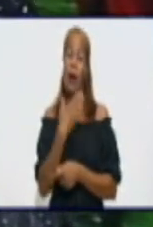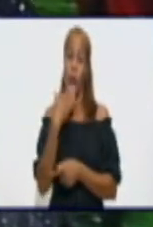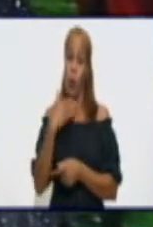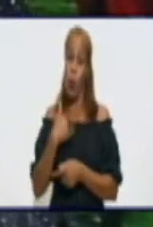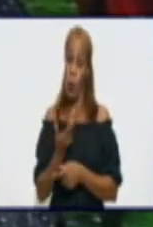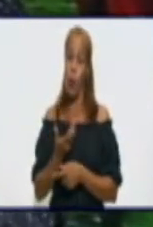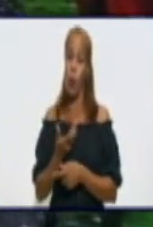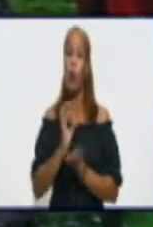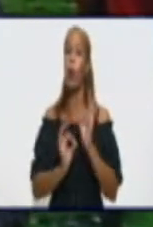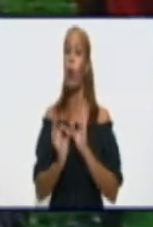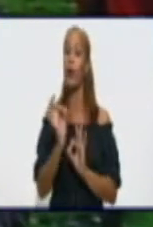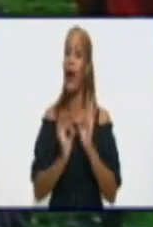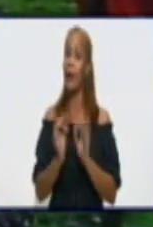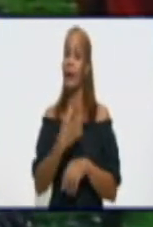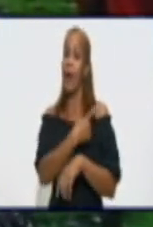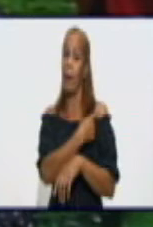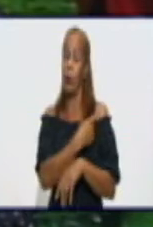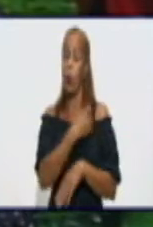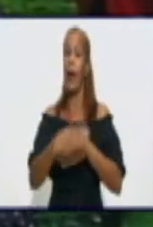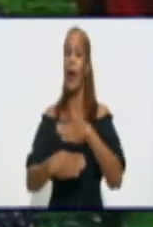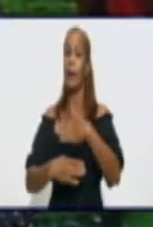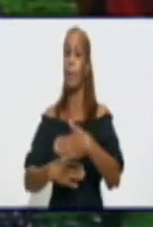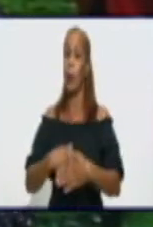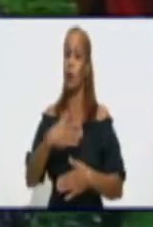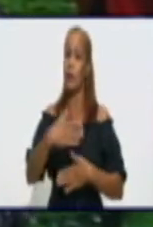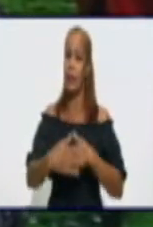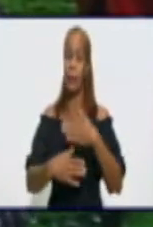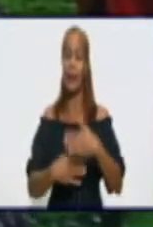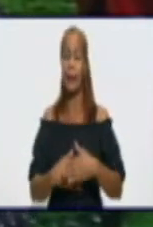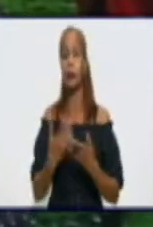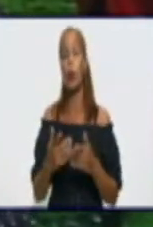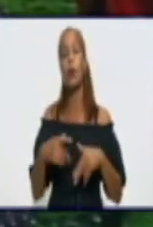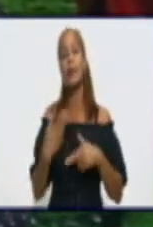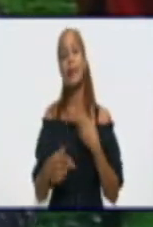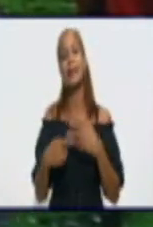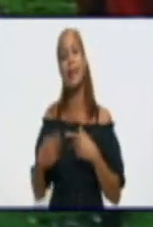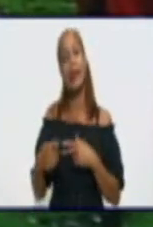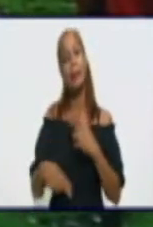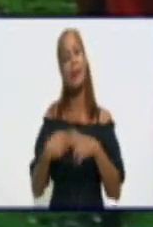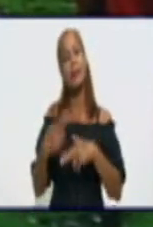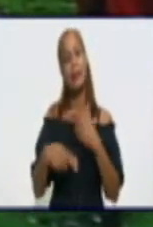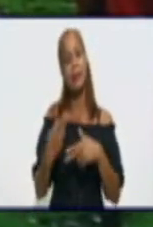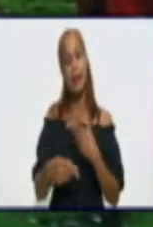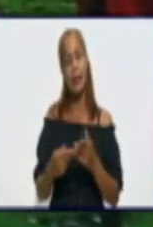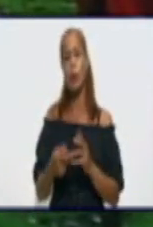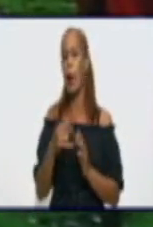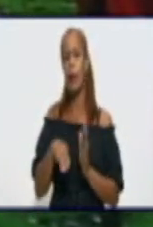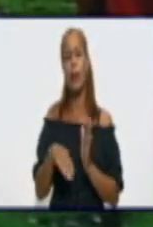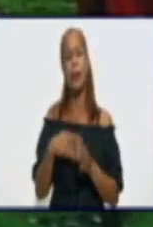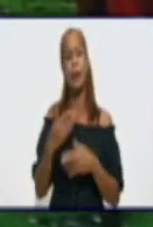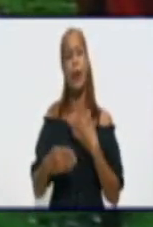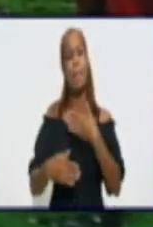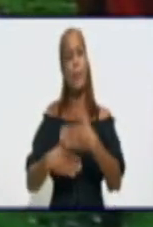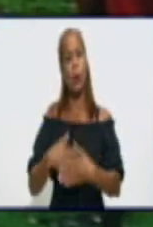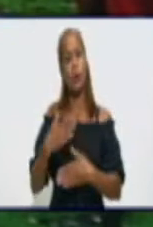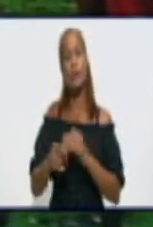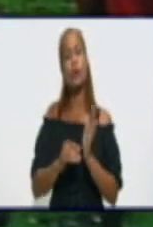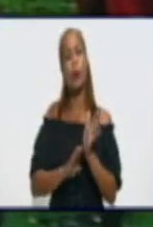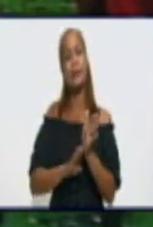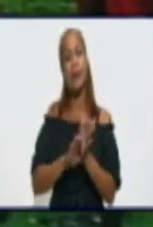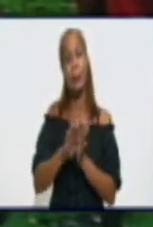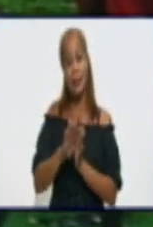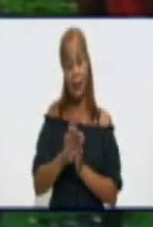Abdala? El procedimiento que se debe de llevar, el protocolo que hay que seguir con esta vacuna. Para ello,